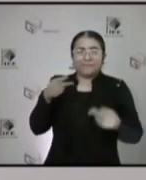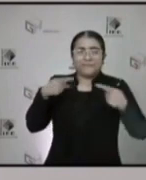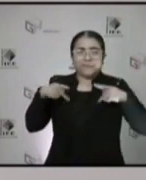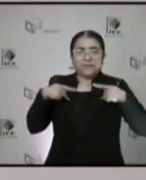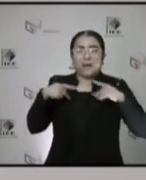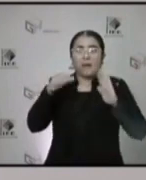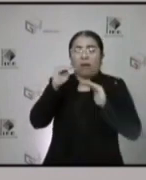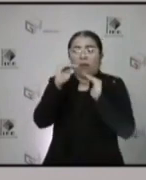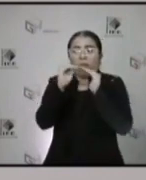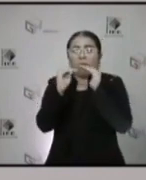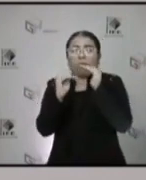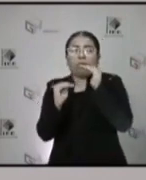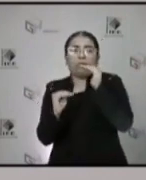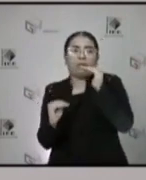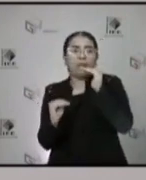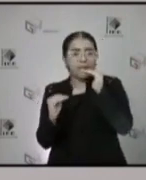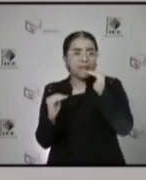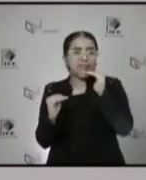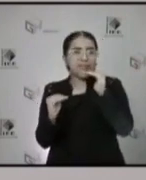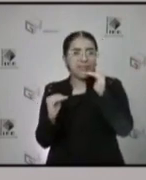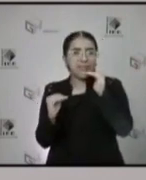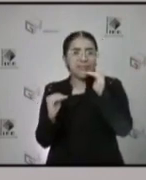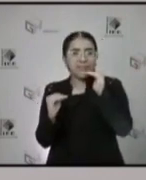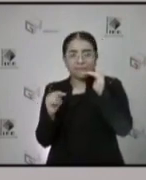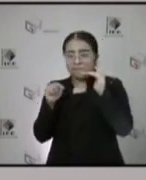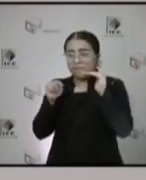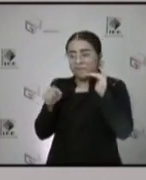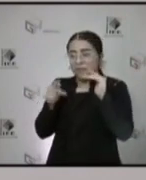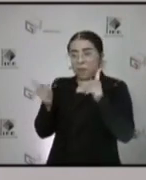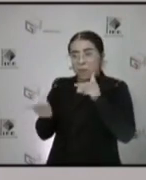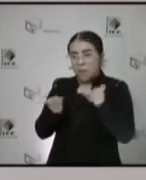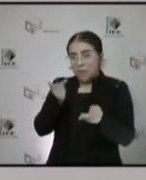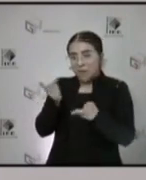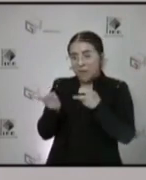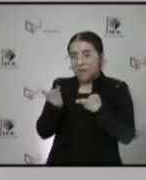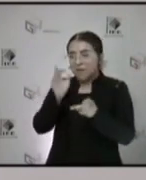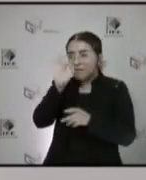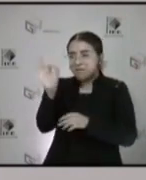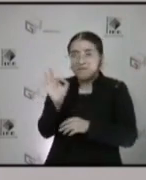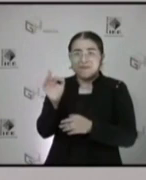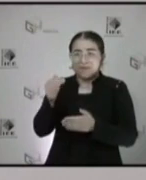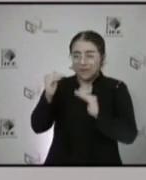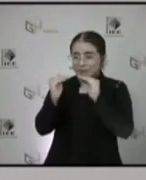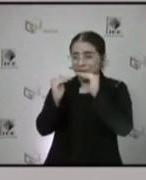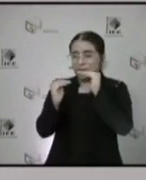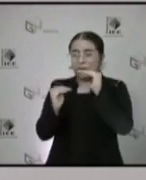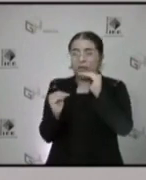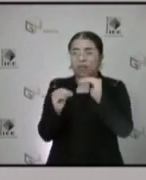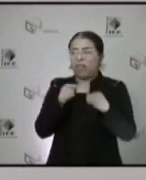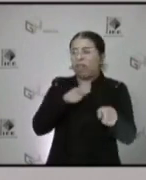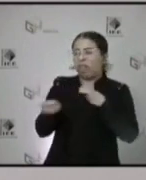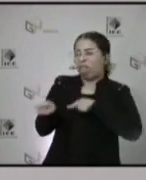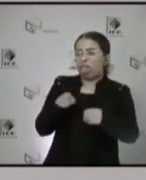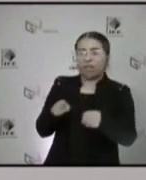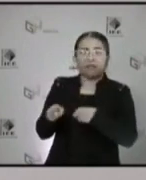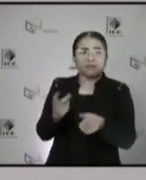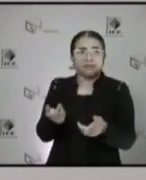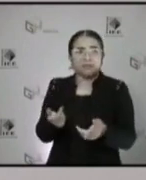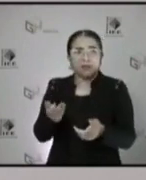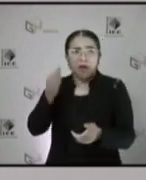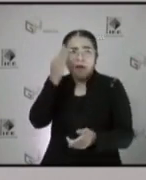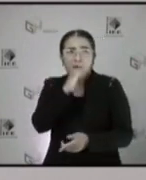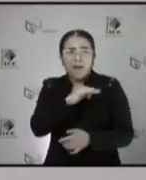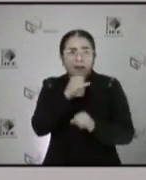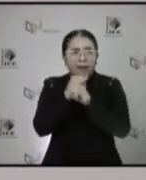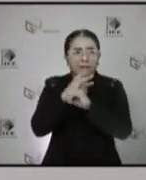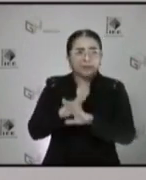en las encuestas están, que a través del ataque personal, a través de la difamación y la calumnia,